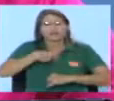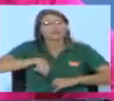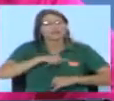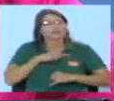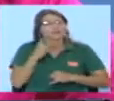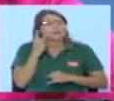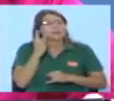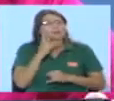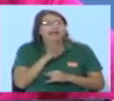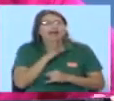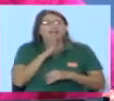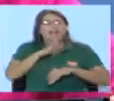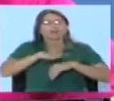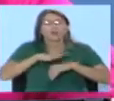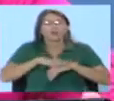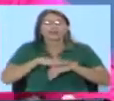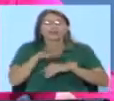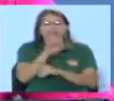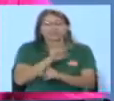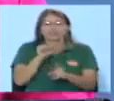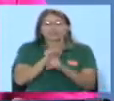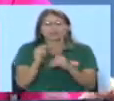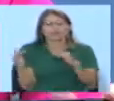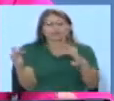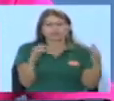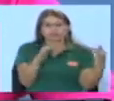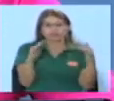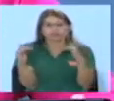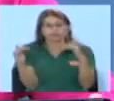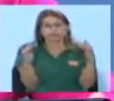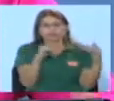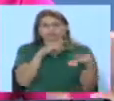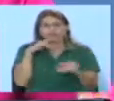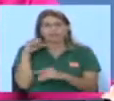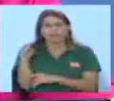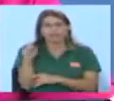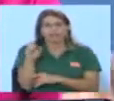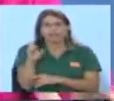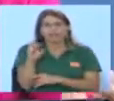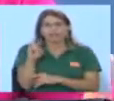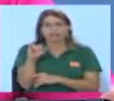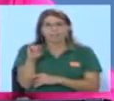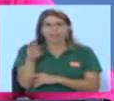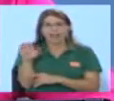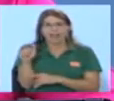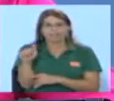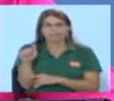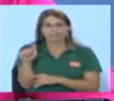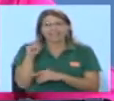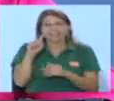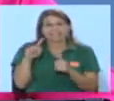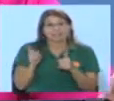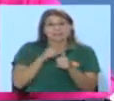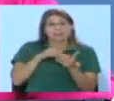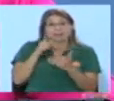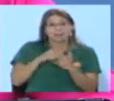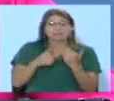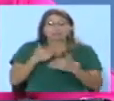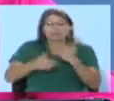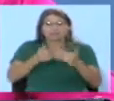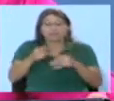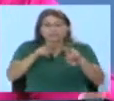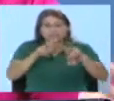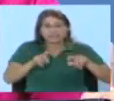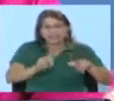el conflicto de la crisis de Crimea. Este va a ser el primero de varios programas que vamos a tener para analizar